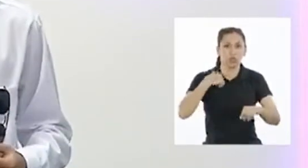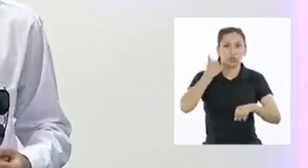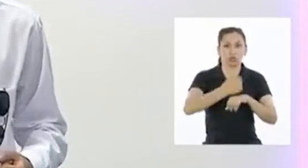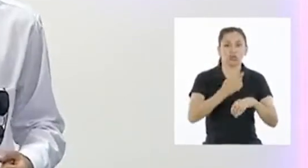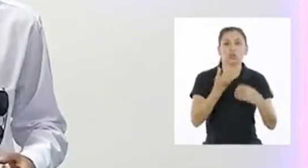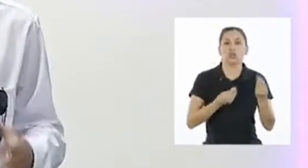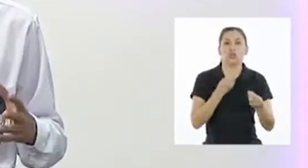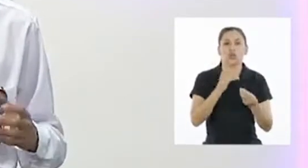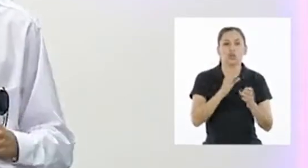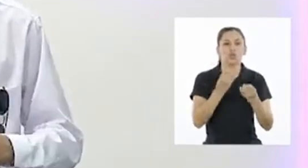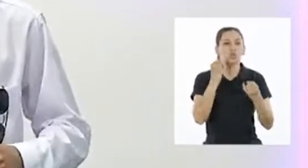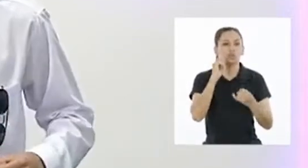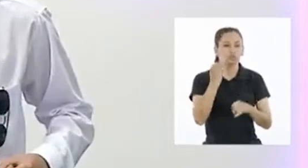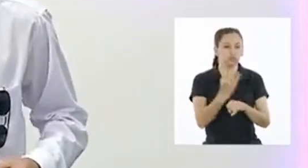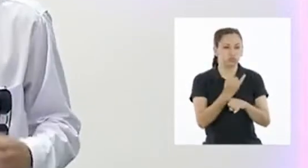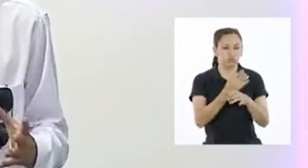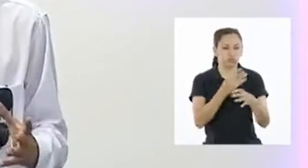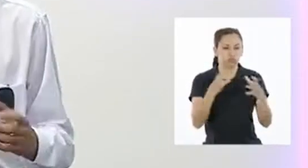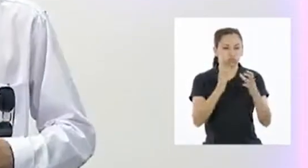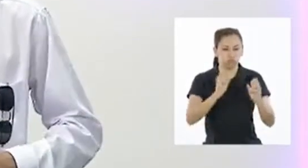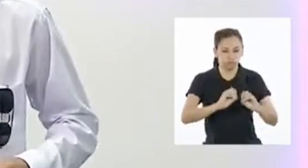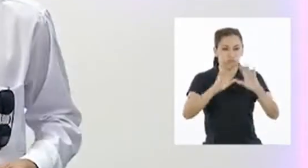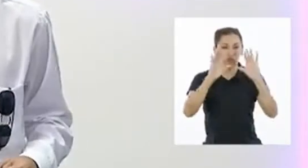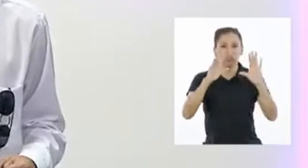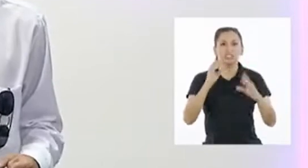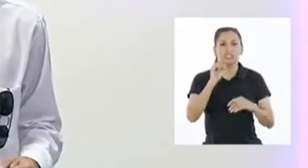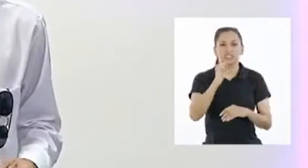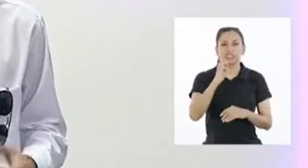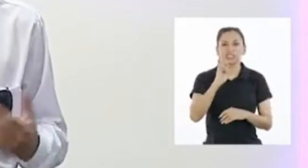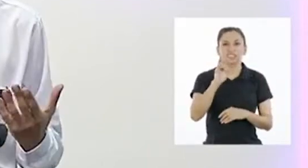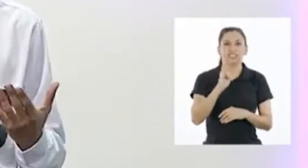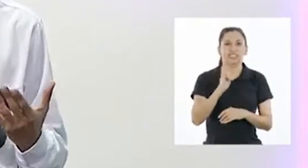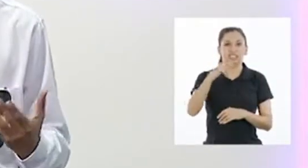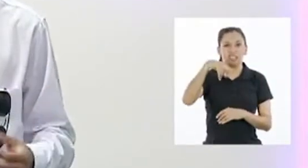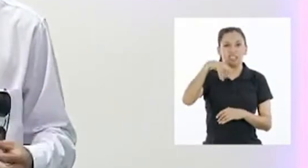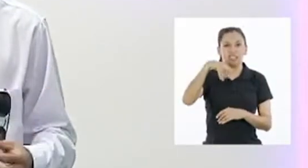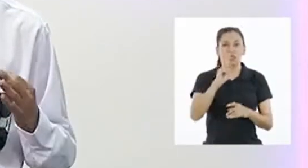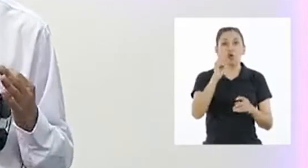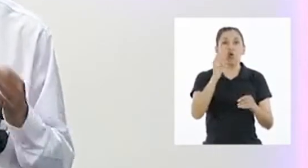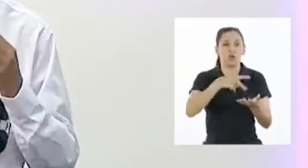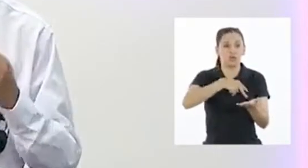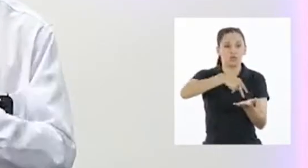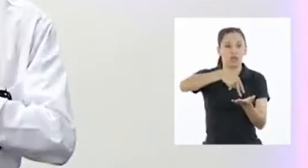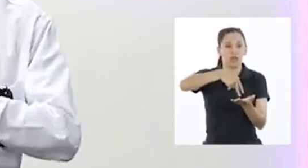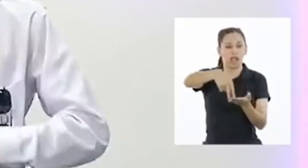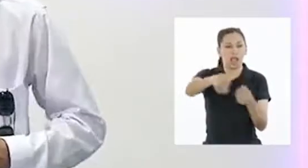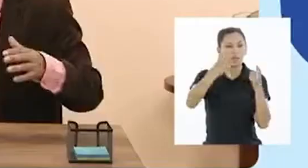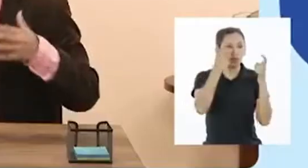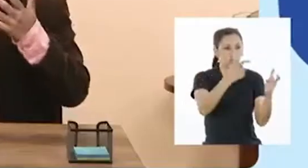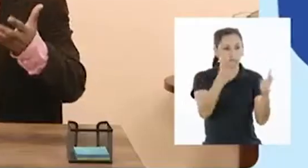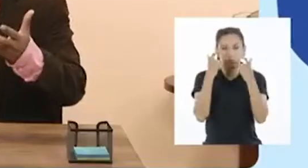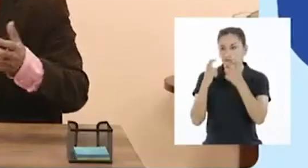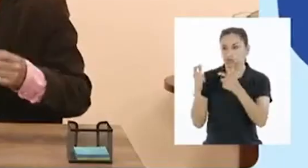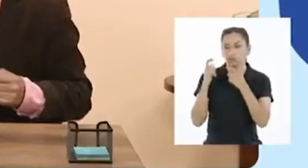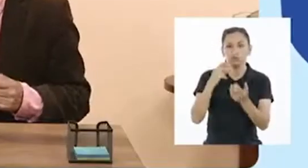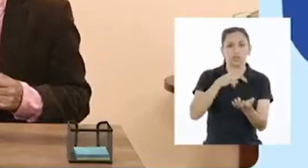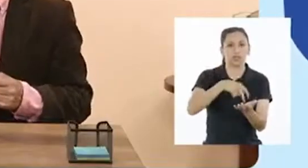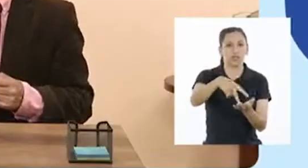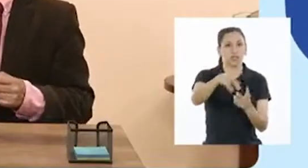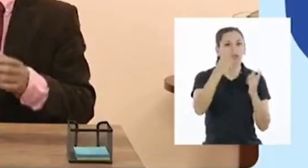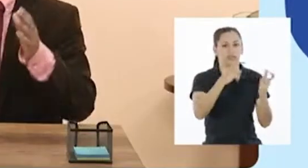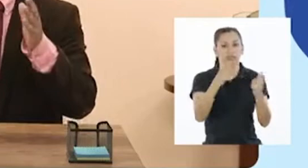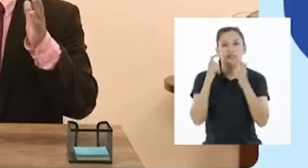hicieron reviviendo una vieja institución colonial, la del sereno, un sistema de patrullaje a pie. Según los